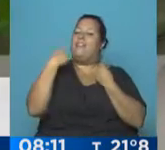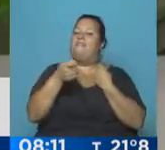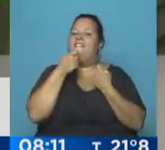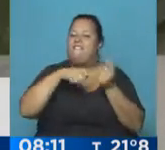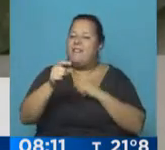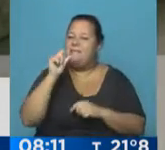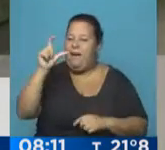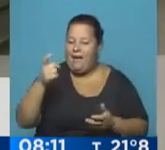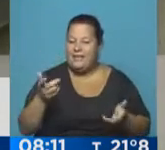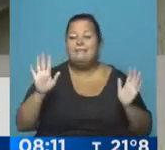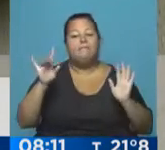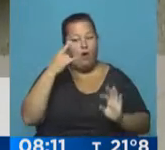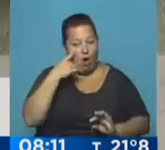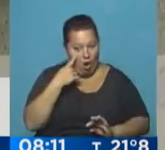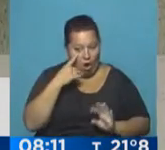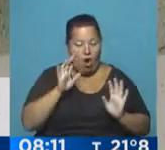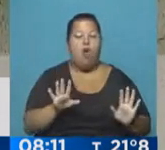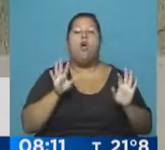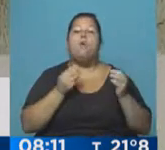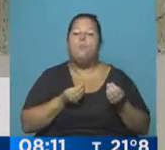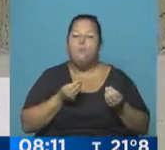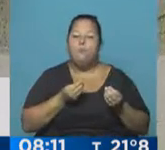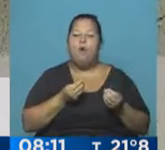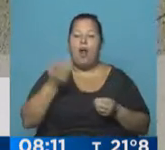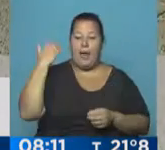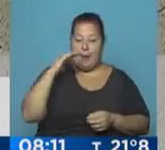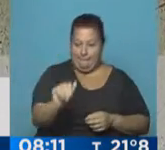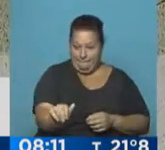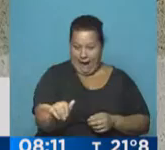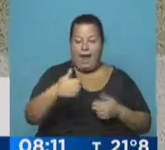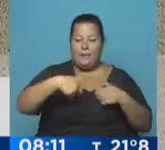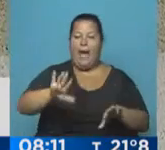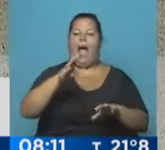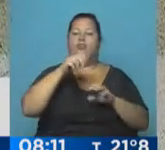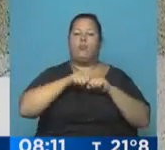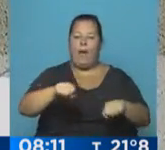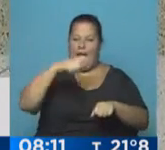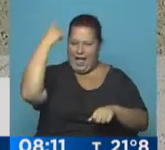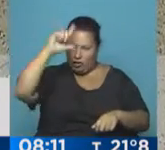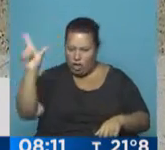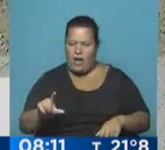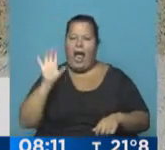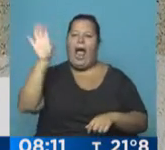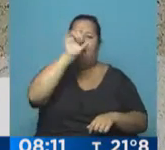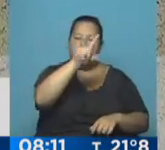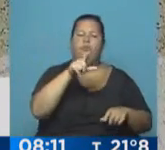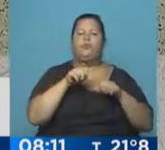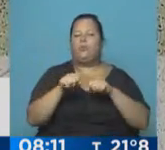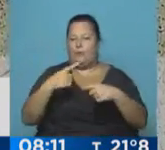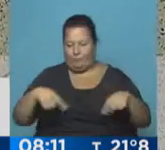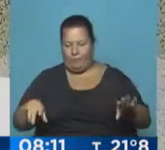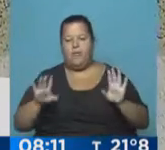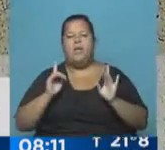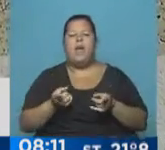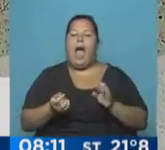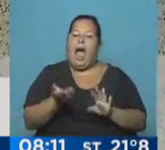al nuevo precio? Bueno, es todo, atentos, es todo. Porque desde el martes van a estar en los supermercados nacionales, cadenas regionales y autoservicios. Llegan